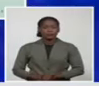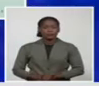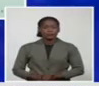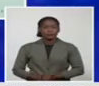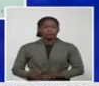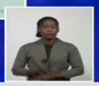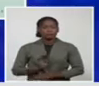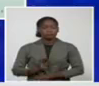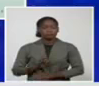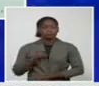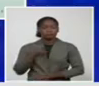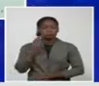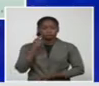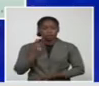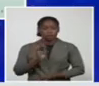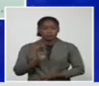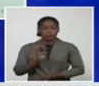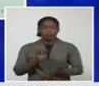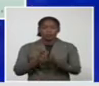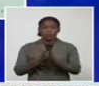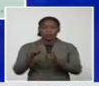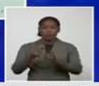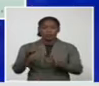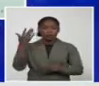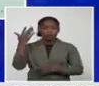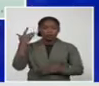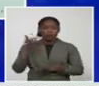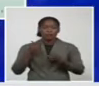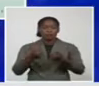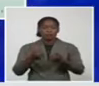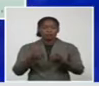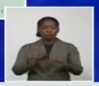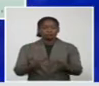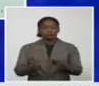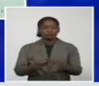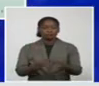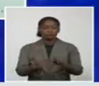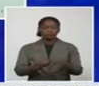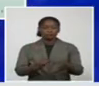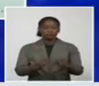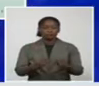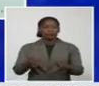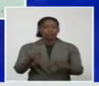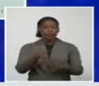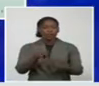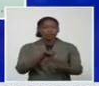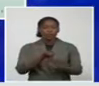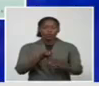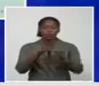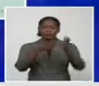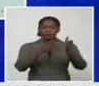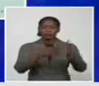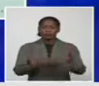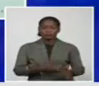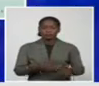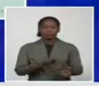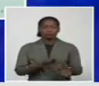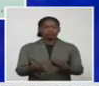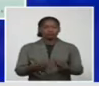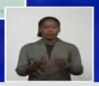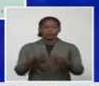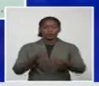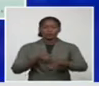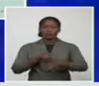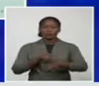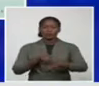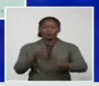reiteramos que mantuvo el control de la pandemia. No tenemos duda de que lo van a lograr, pero en estos momentos